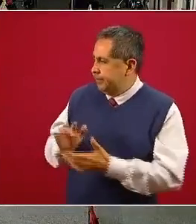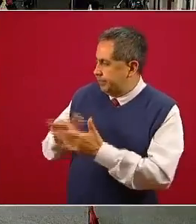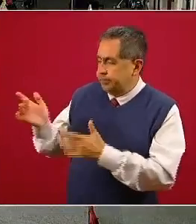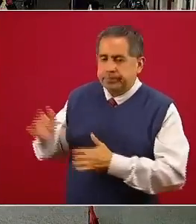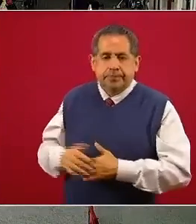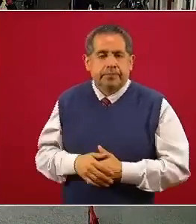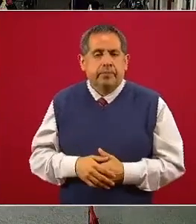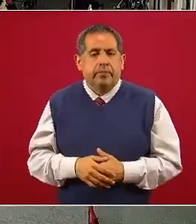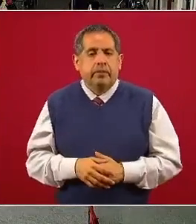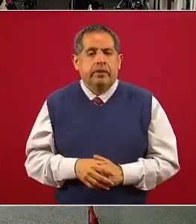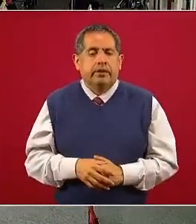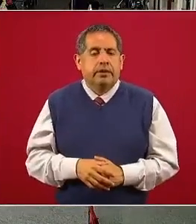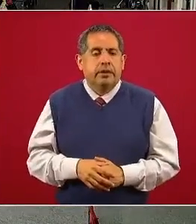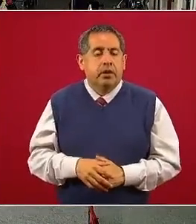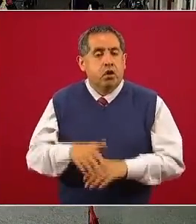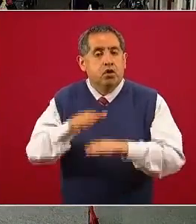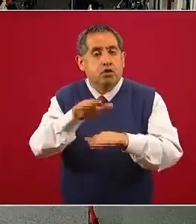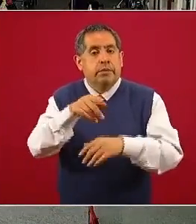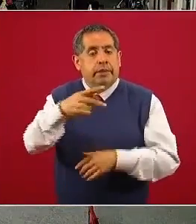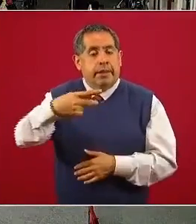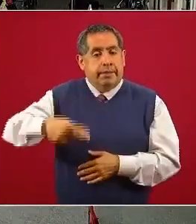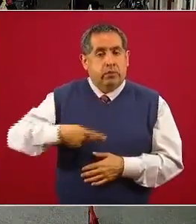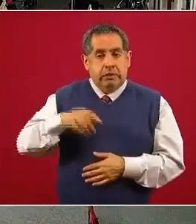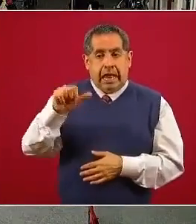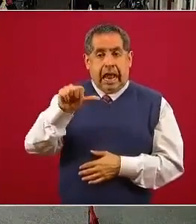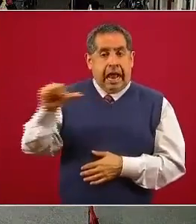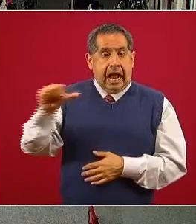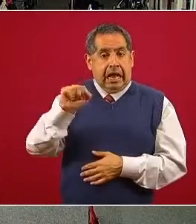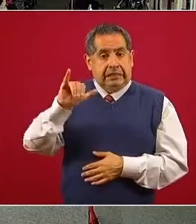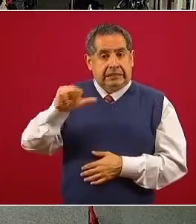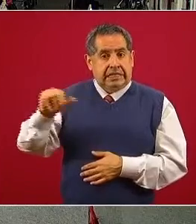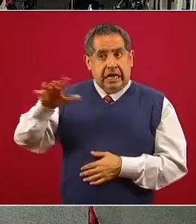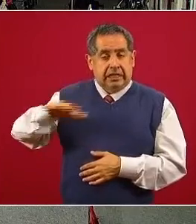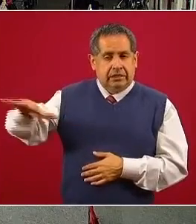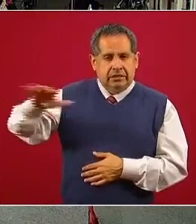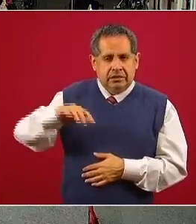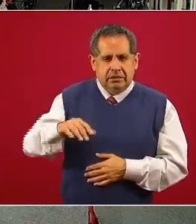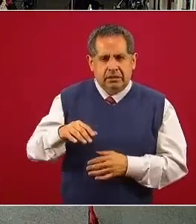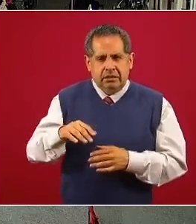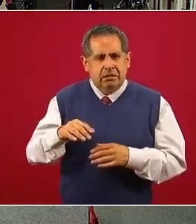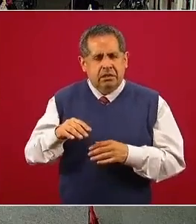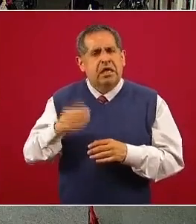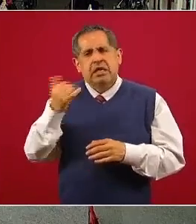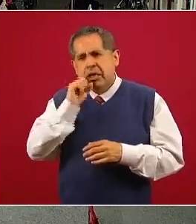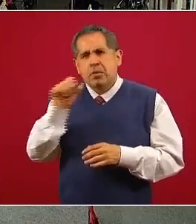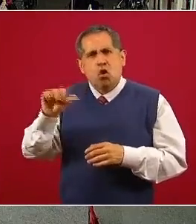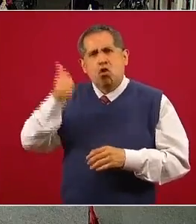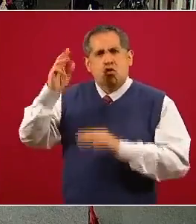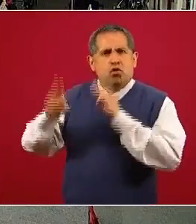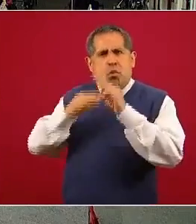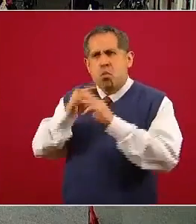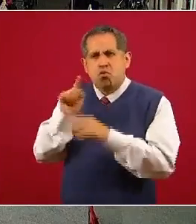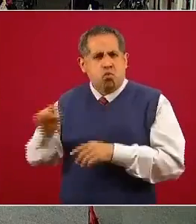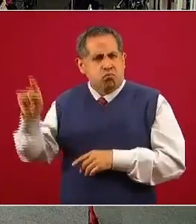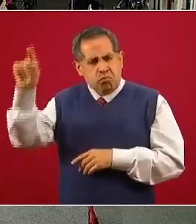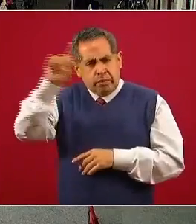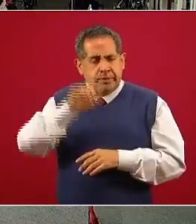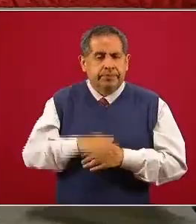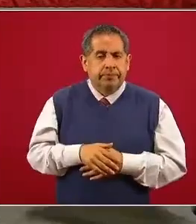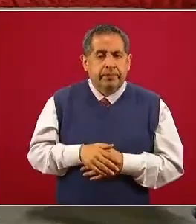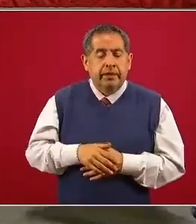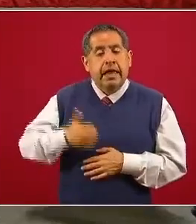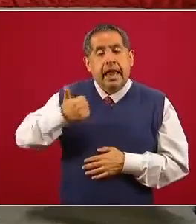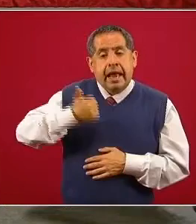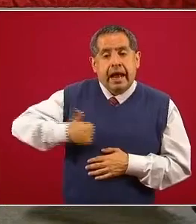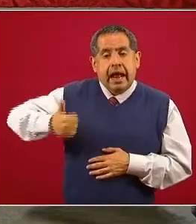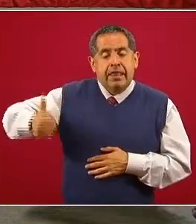Guerrero. Sobre la pregunta de Asia, y lo podríamos extender a otras regiones del mundo. Cada